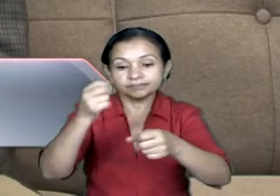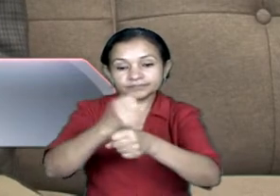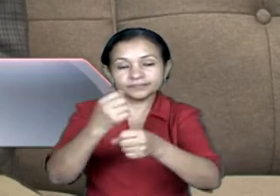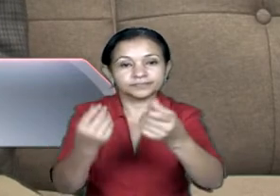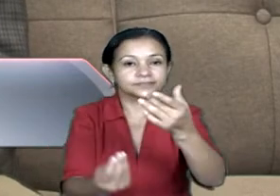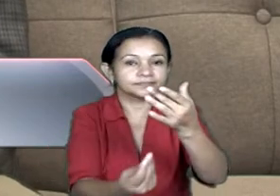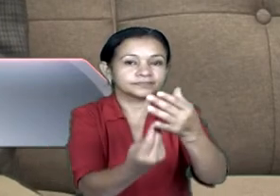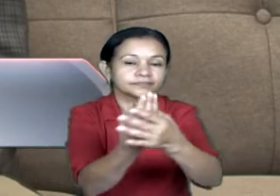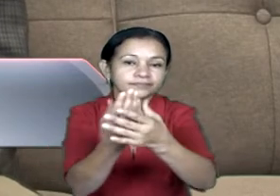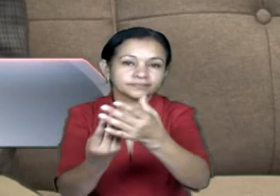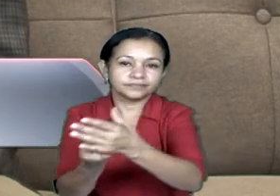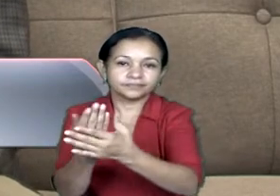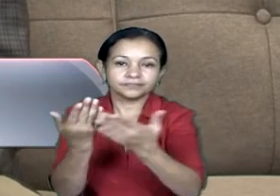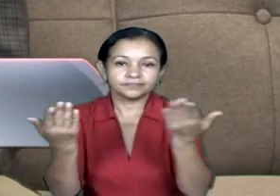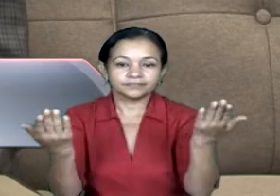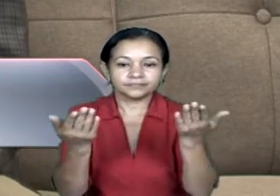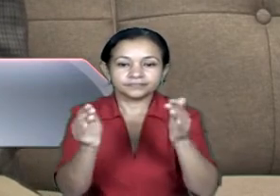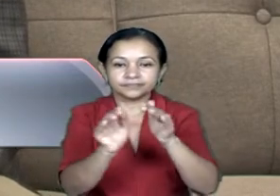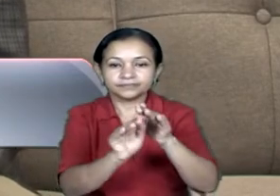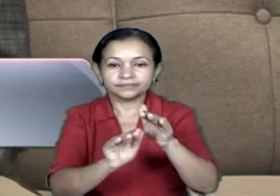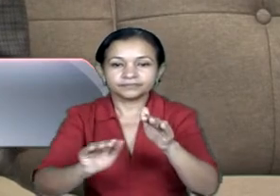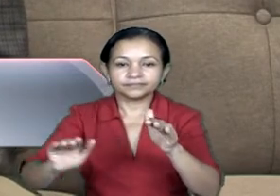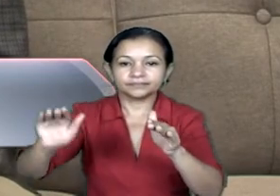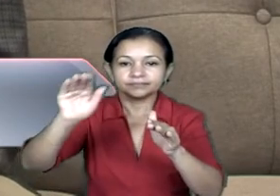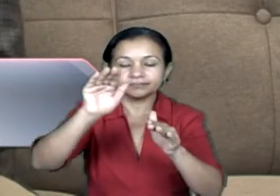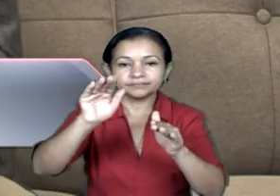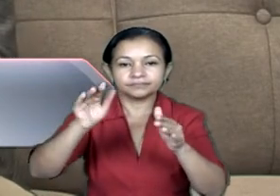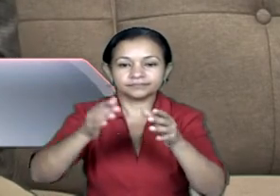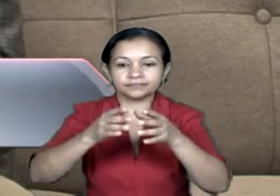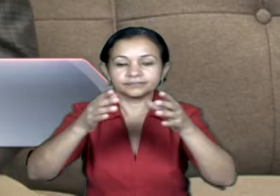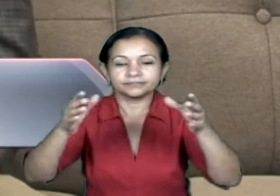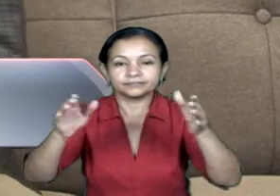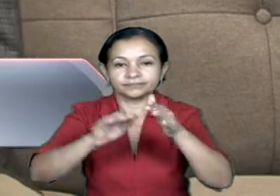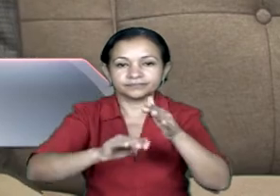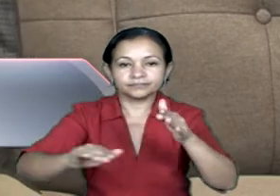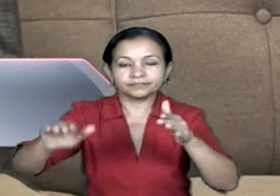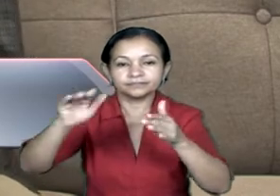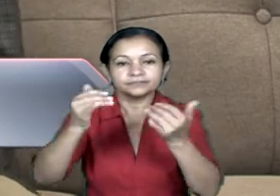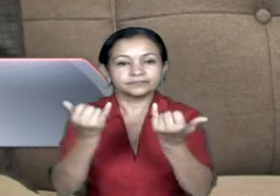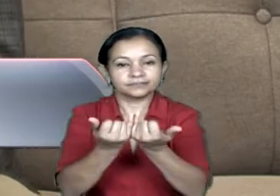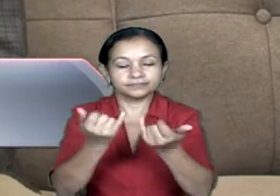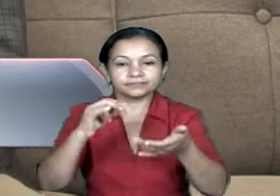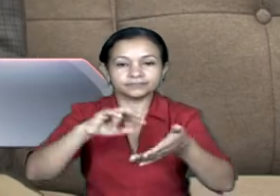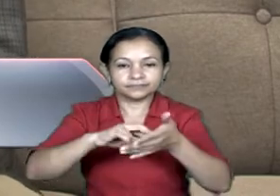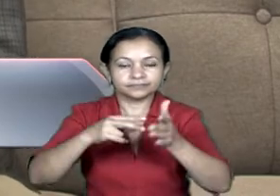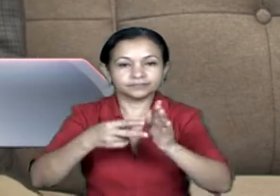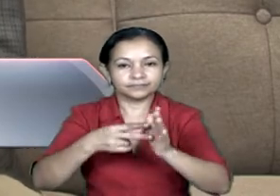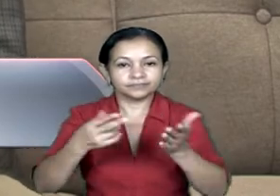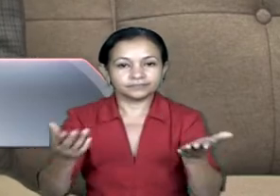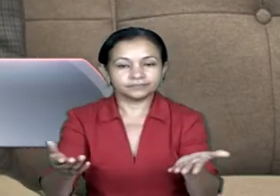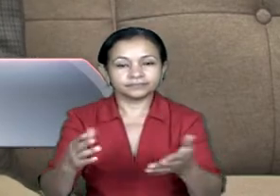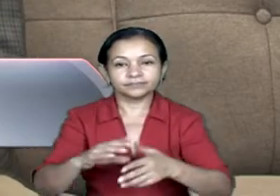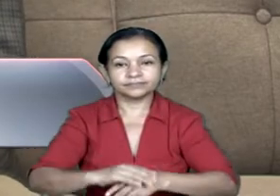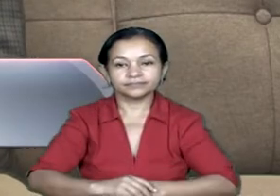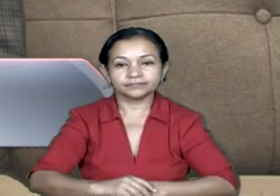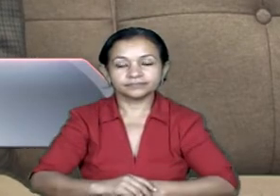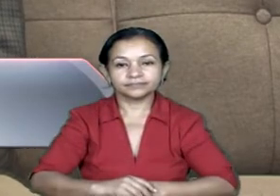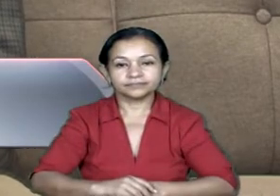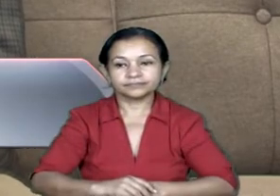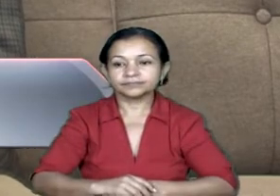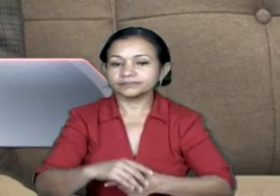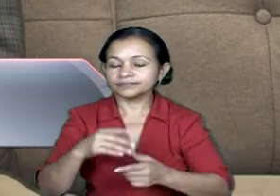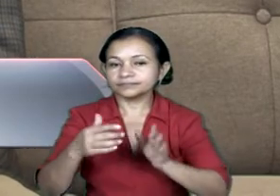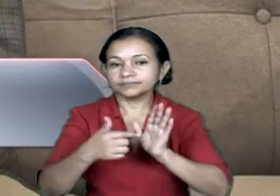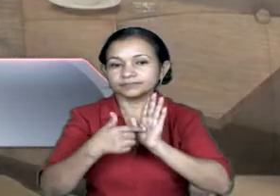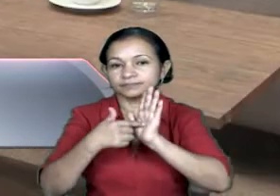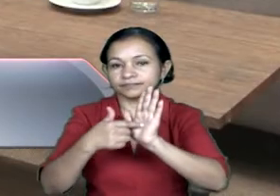a aumentar el valor agregado de esos productos. Eso, por